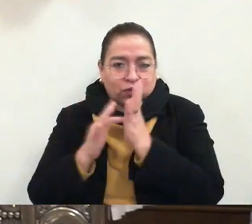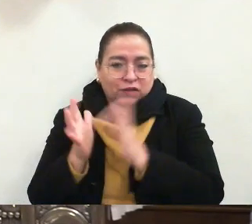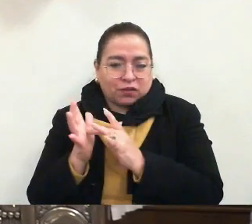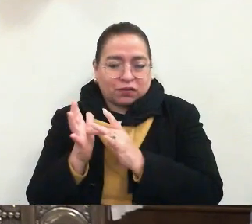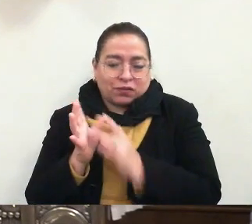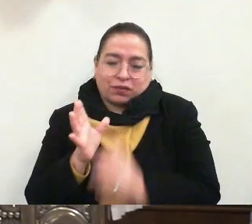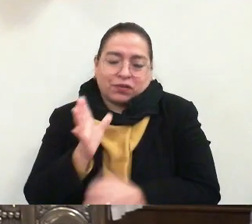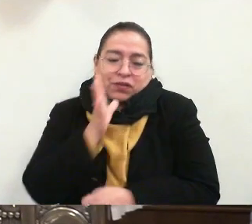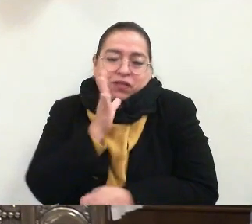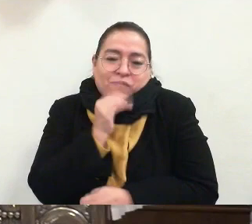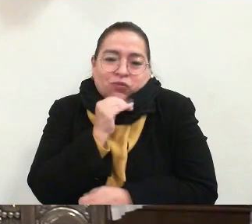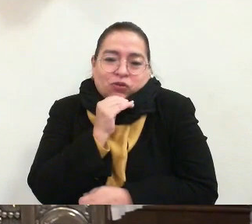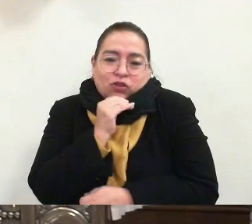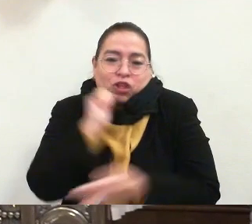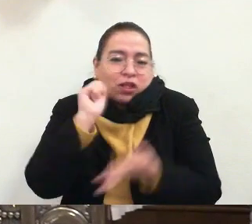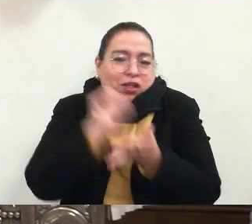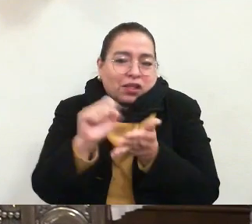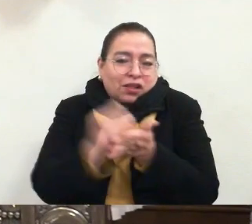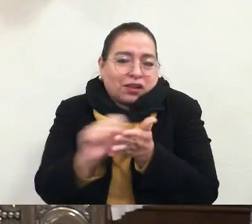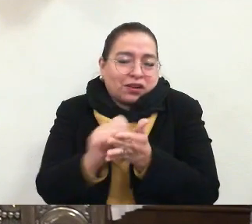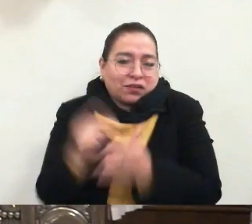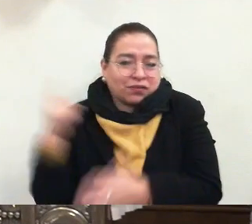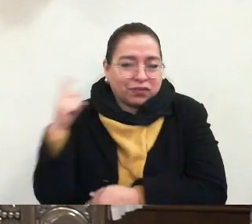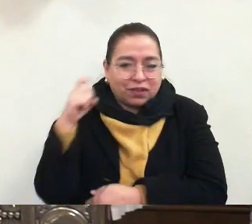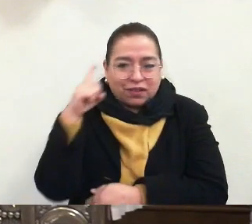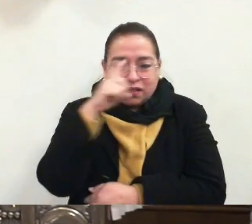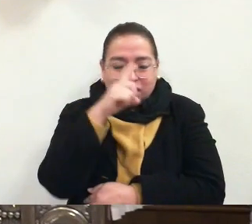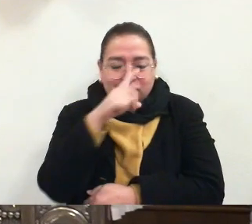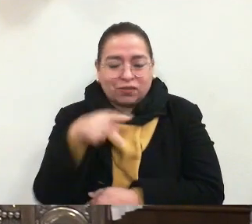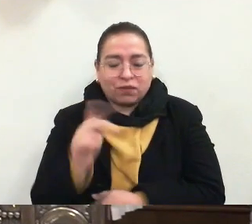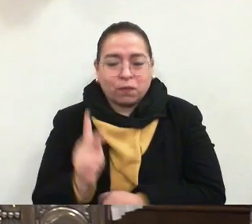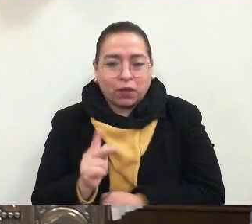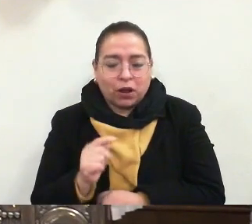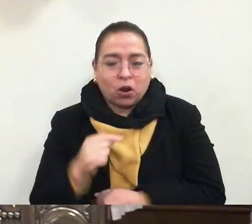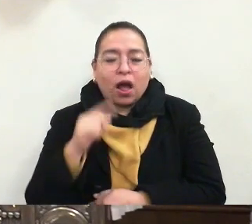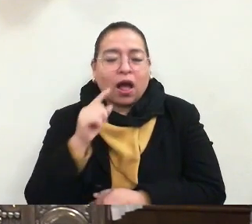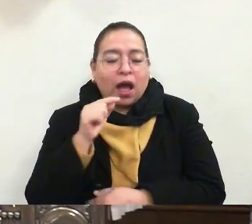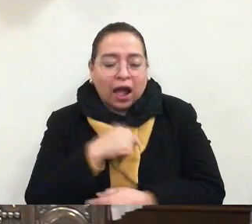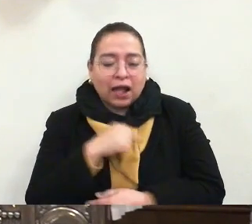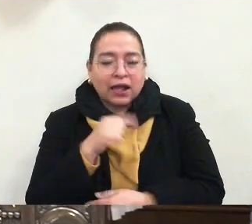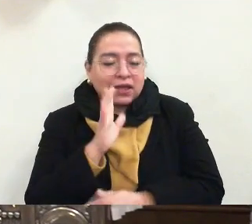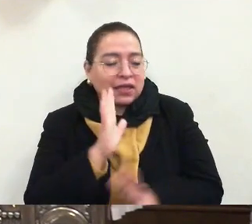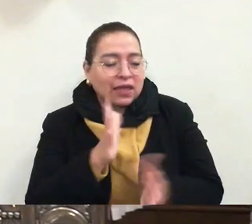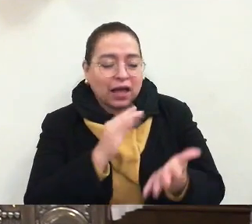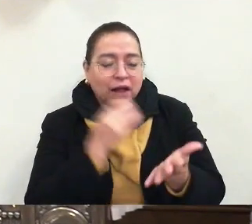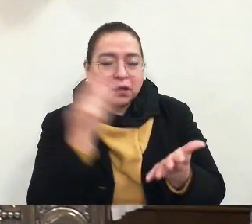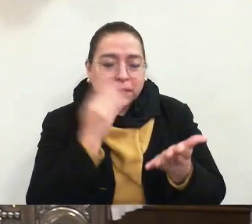Imposible. Pero tenemos ahí lo necesario